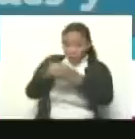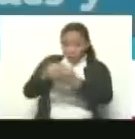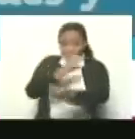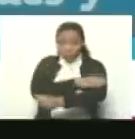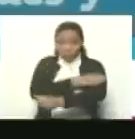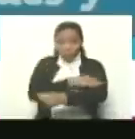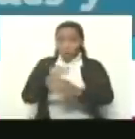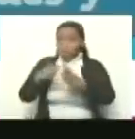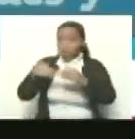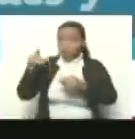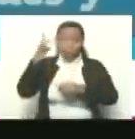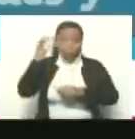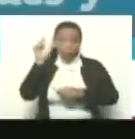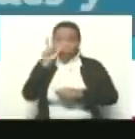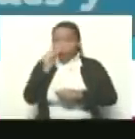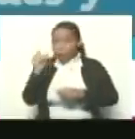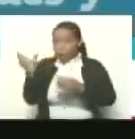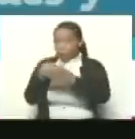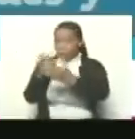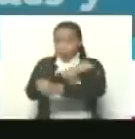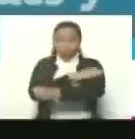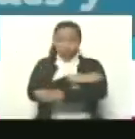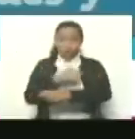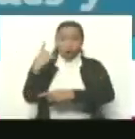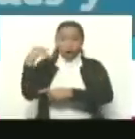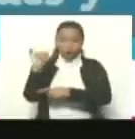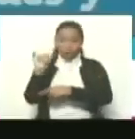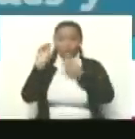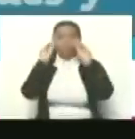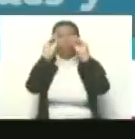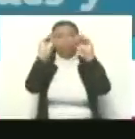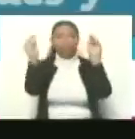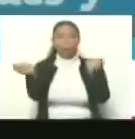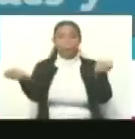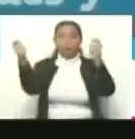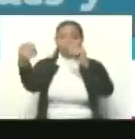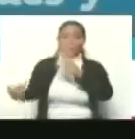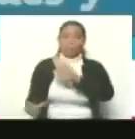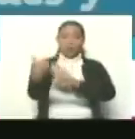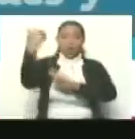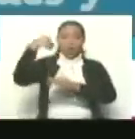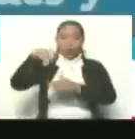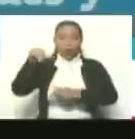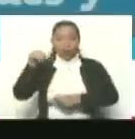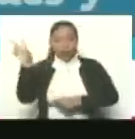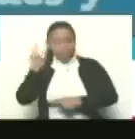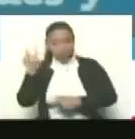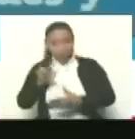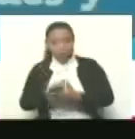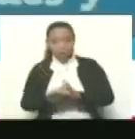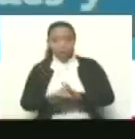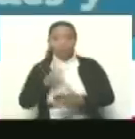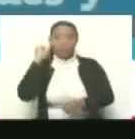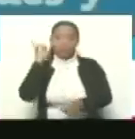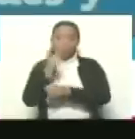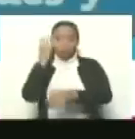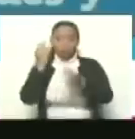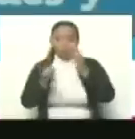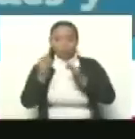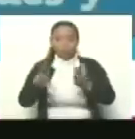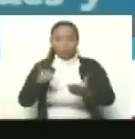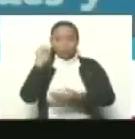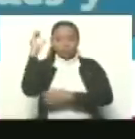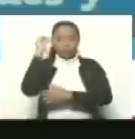todas ellas. ¿Ah? Llamaron al bloqueo, a las sanciones, tiene que haber justicia. La Asamblea Nacional ha debatido